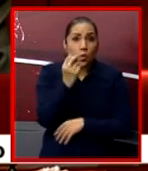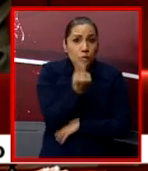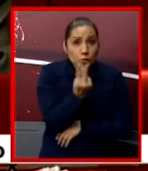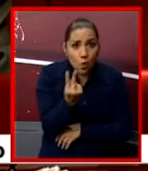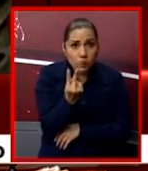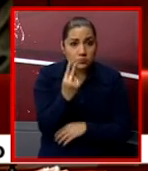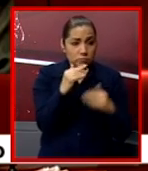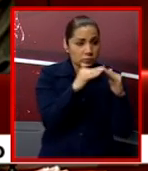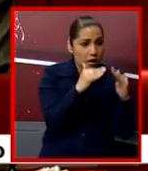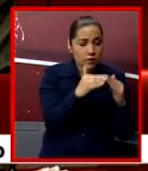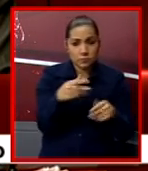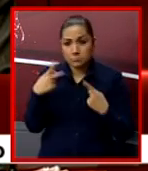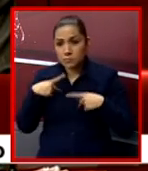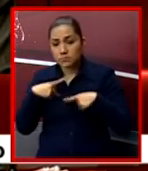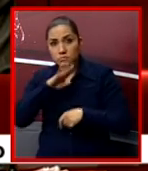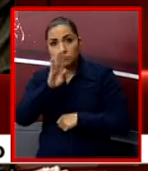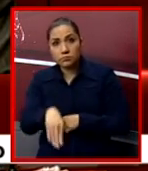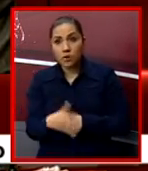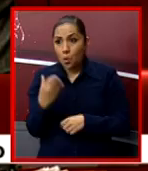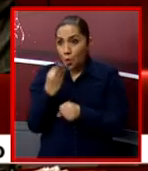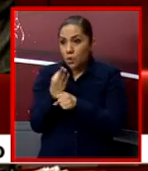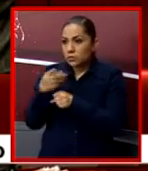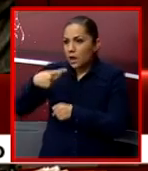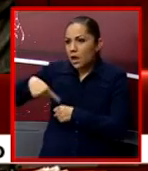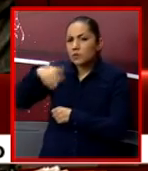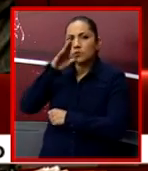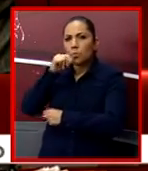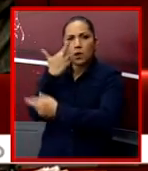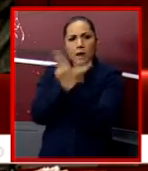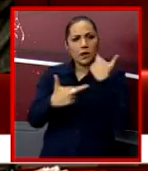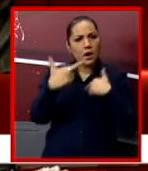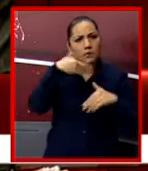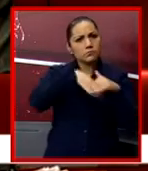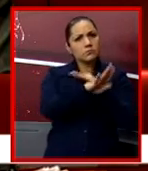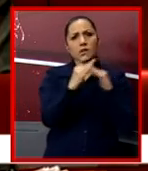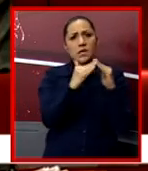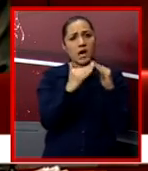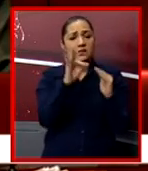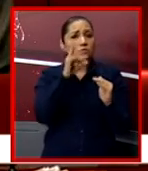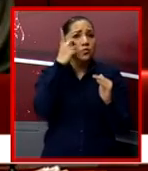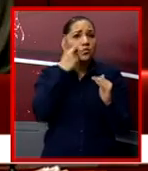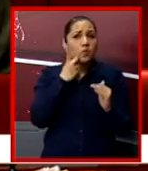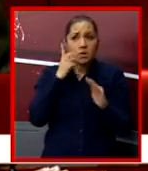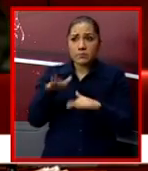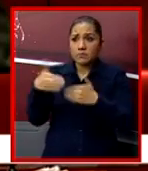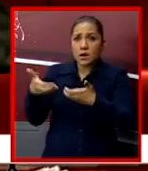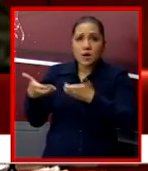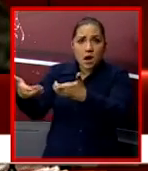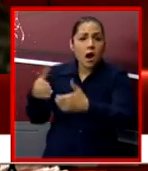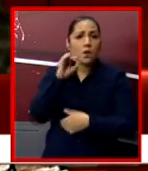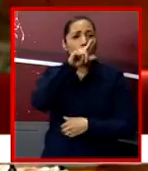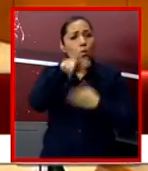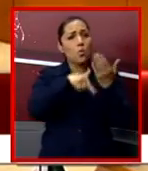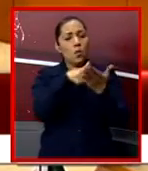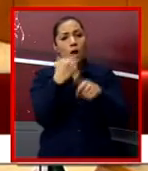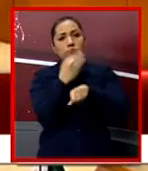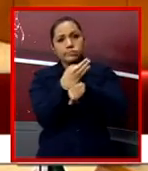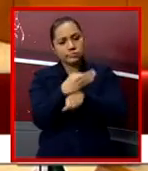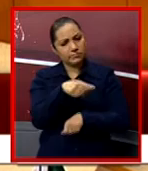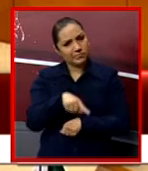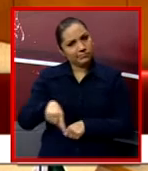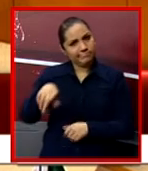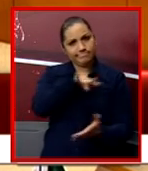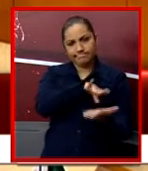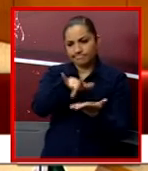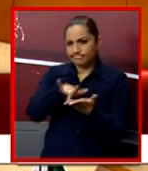sus viviendas y que hoy están durmiendo en la calle o durmiendo en albergues. La